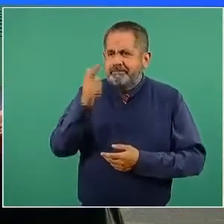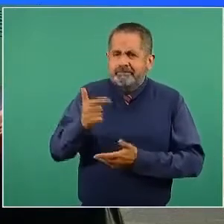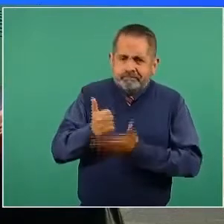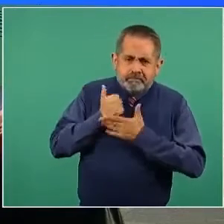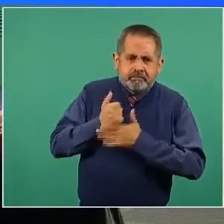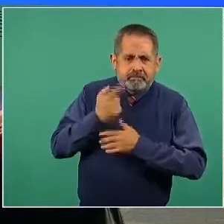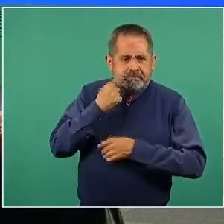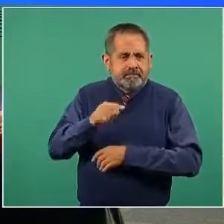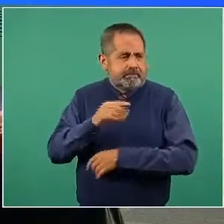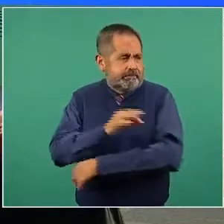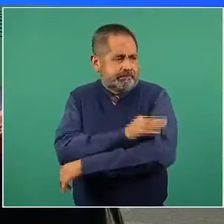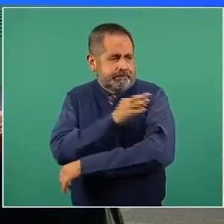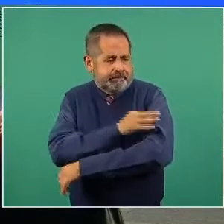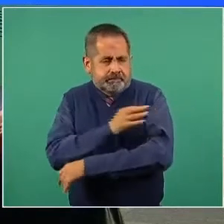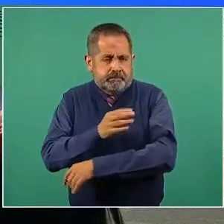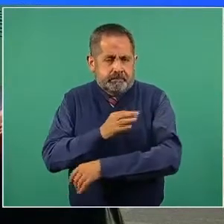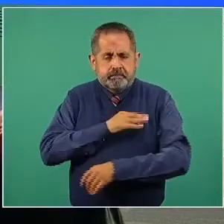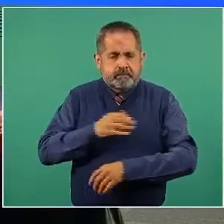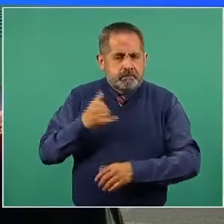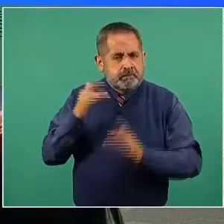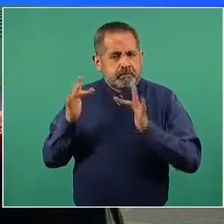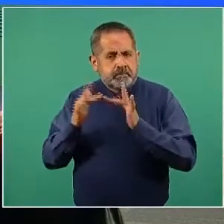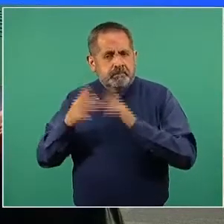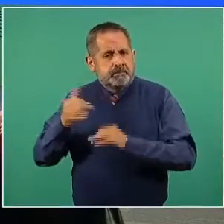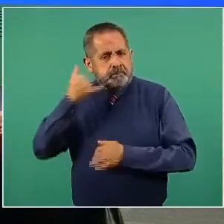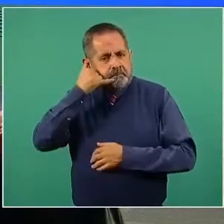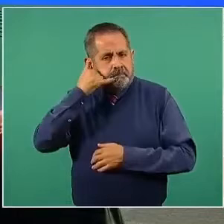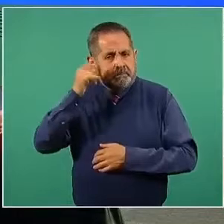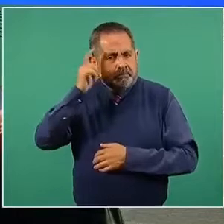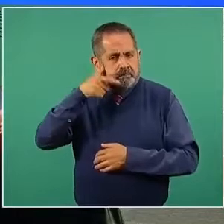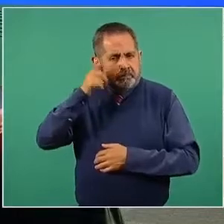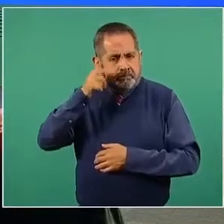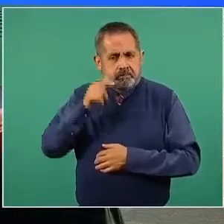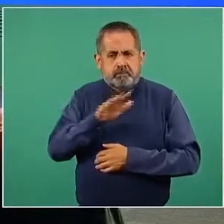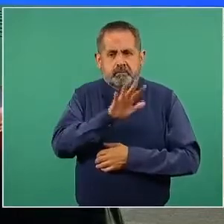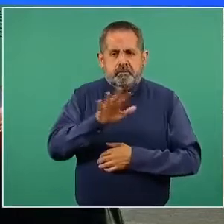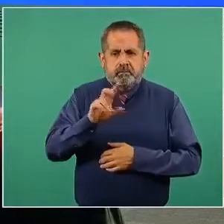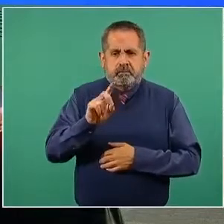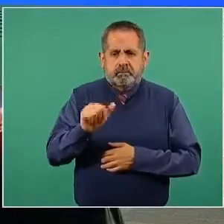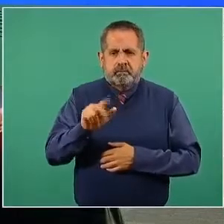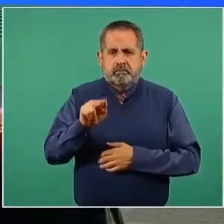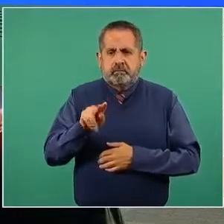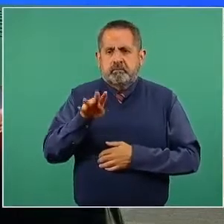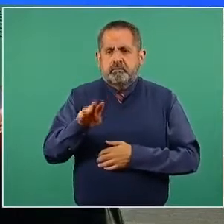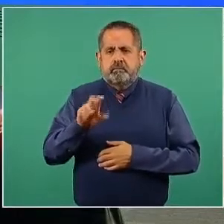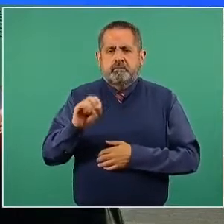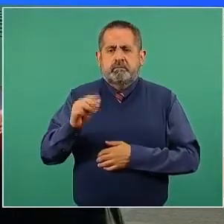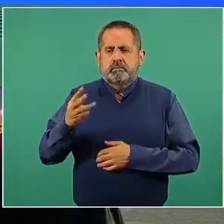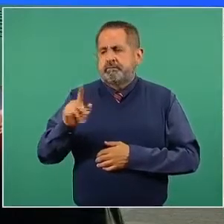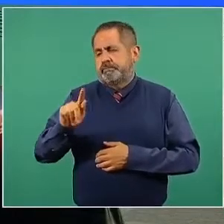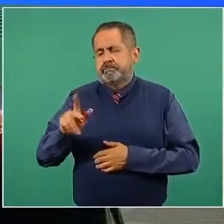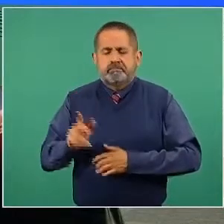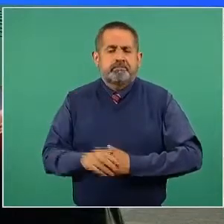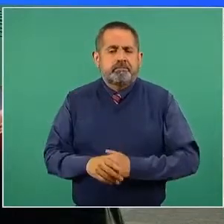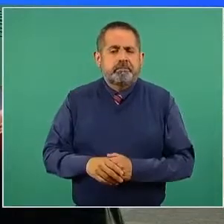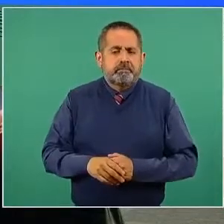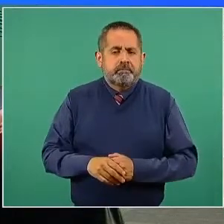respecto a vacuna COVID, lo puede hacer en este número 55 3684